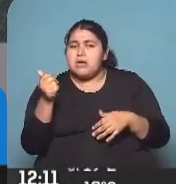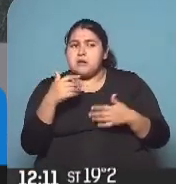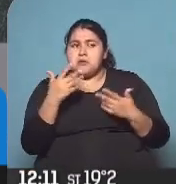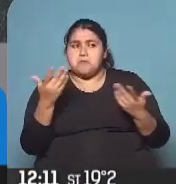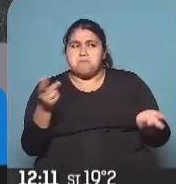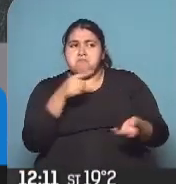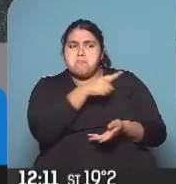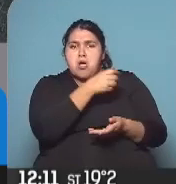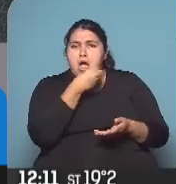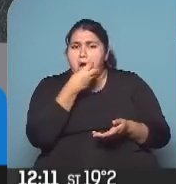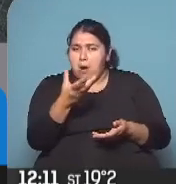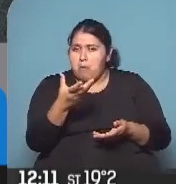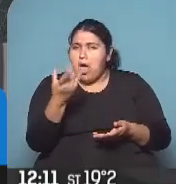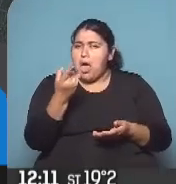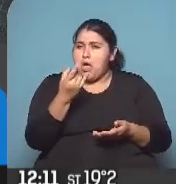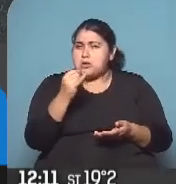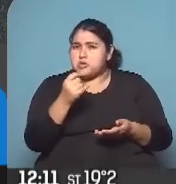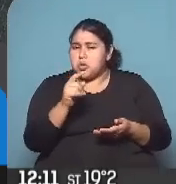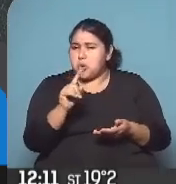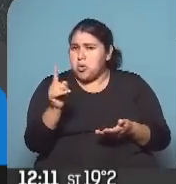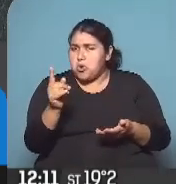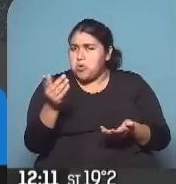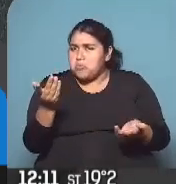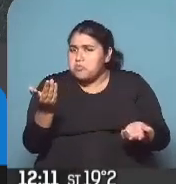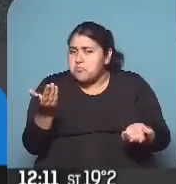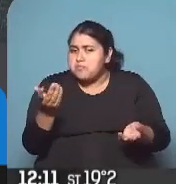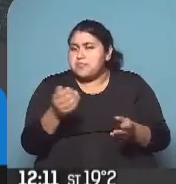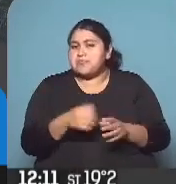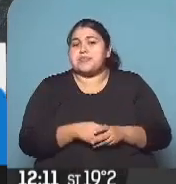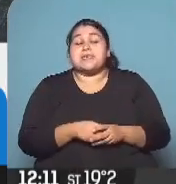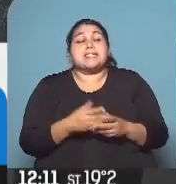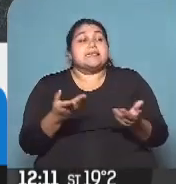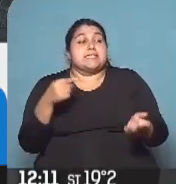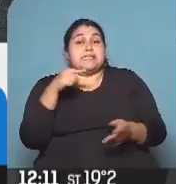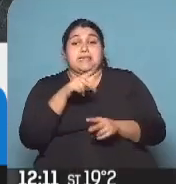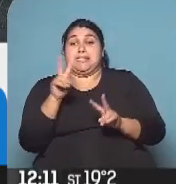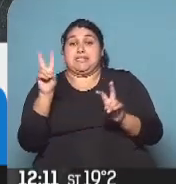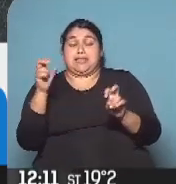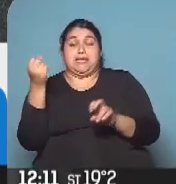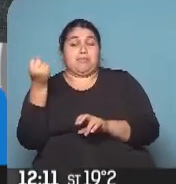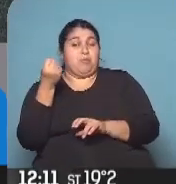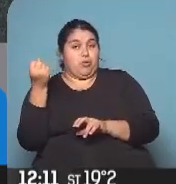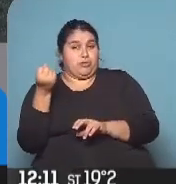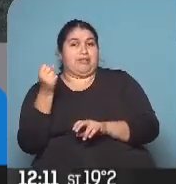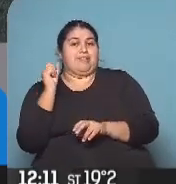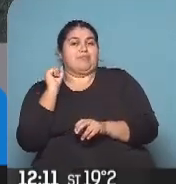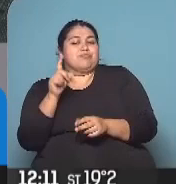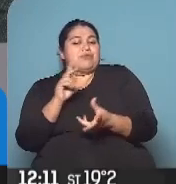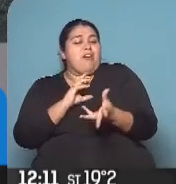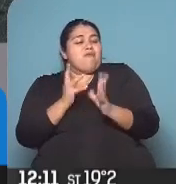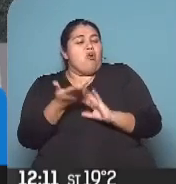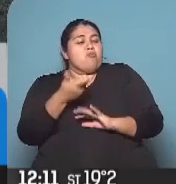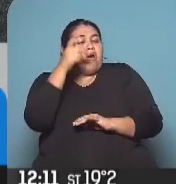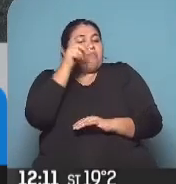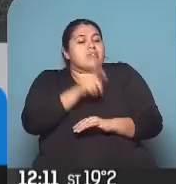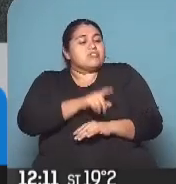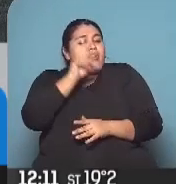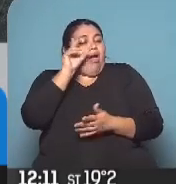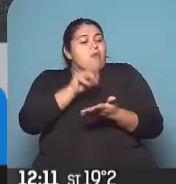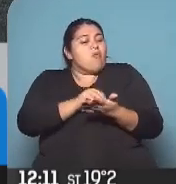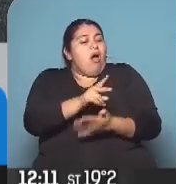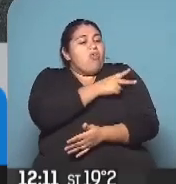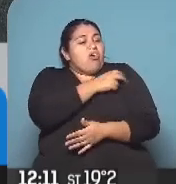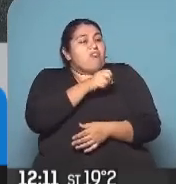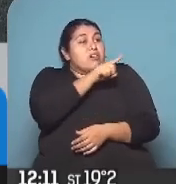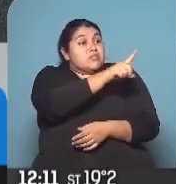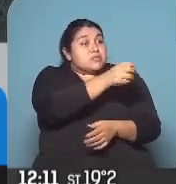testimonio? Y eso va a ser muy importante cuál sea la estrategia de la defensa ante el testimonio de Fariña. Cuáles